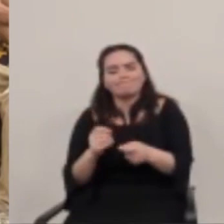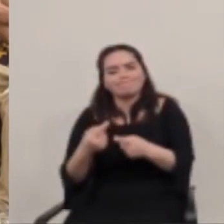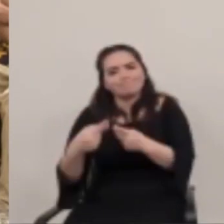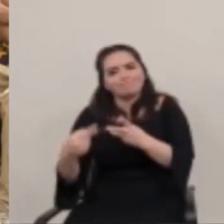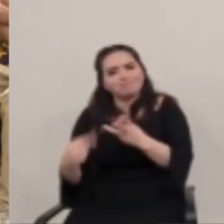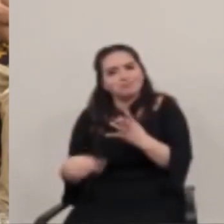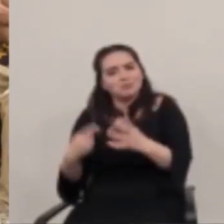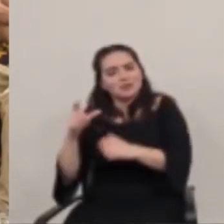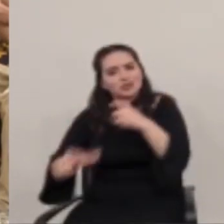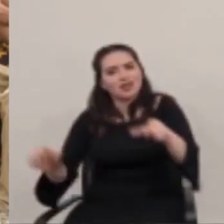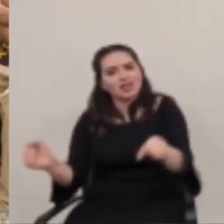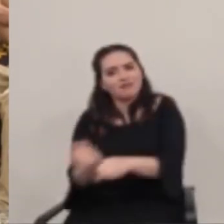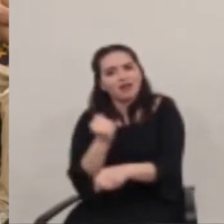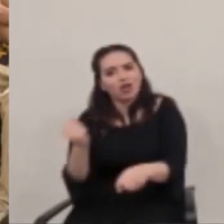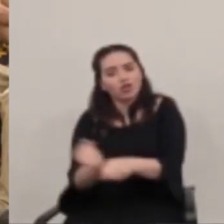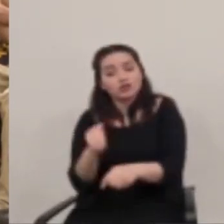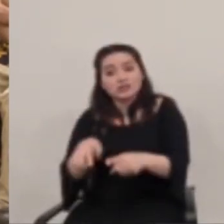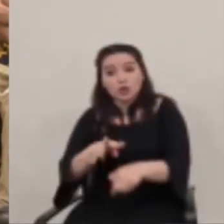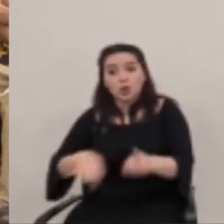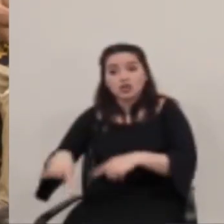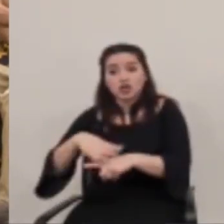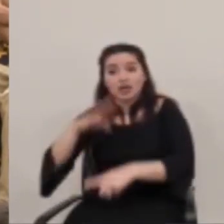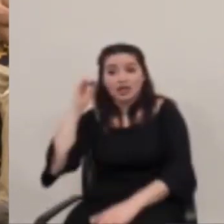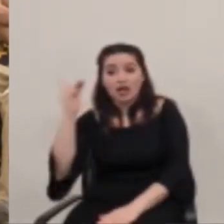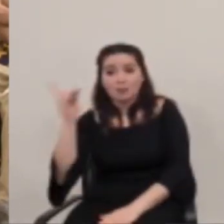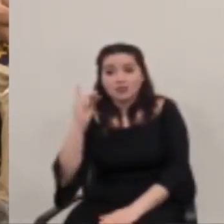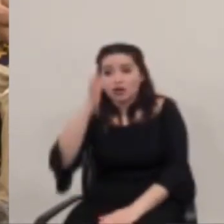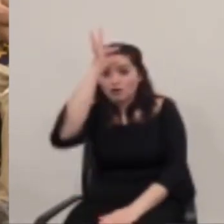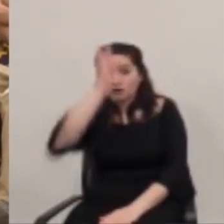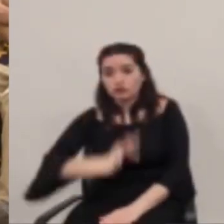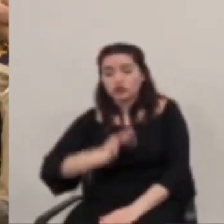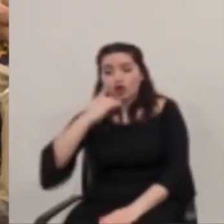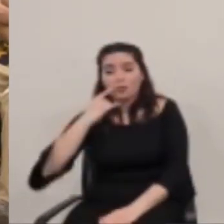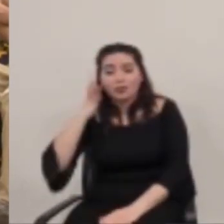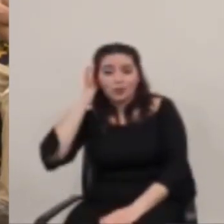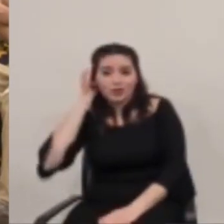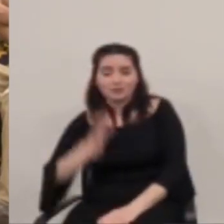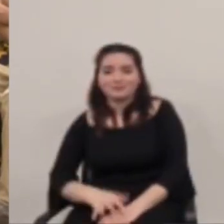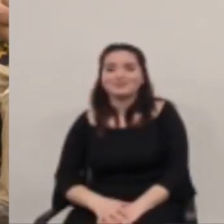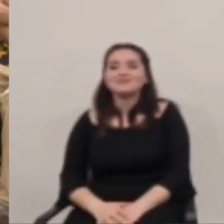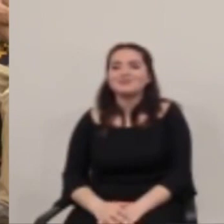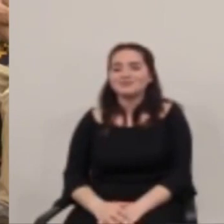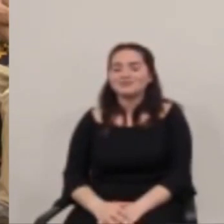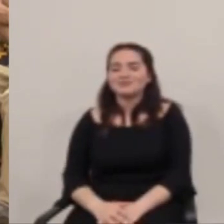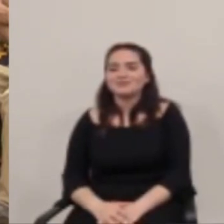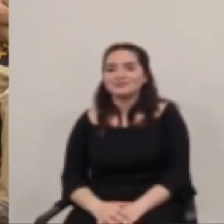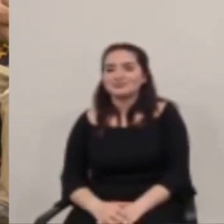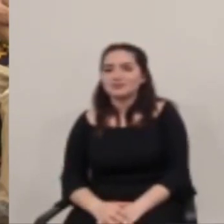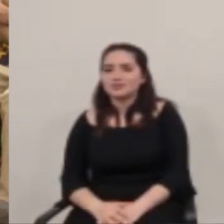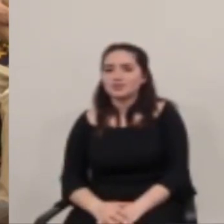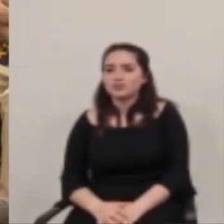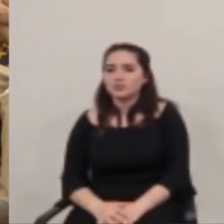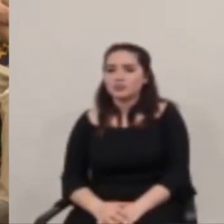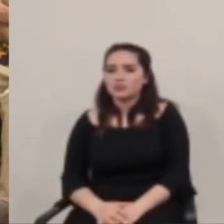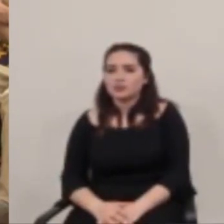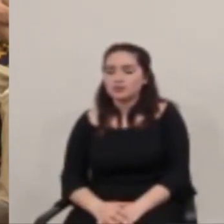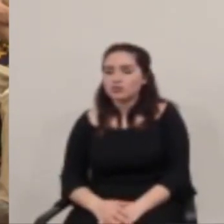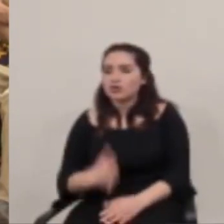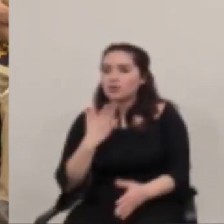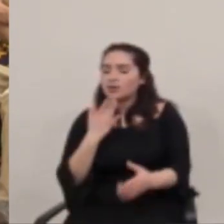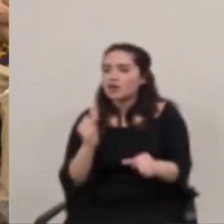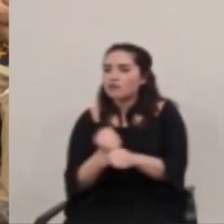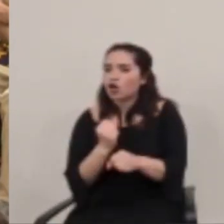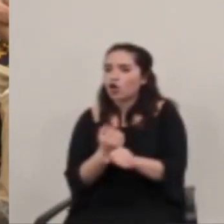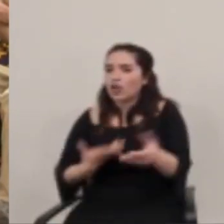trabajadores en situación de discapacidad, académicos y académicas, y funcionarios y funcionarias. Y entonces la articulación en red, el trabajo colaborativo es